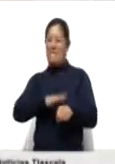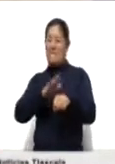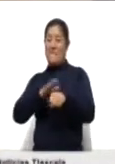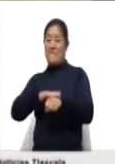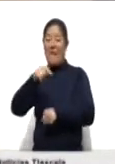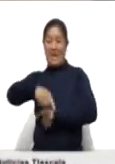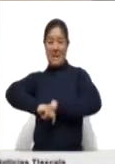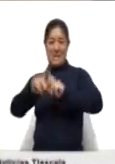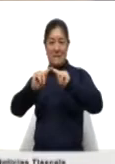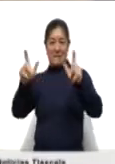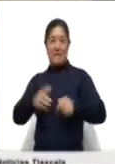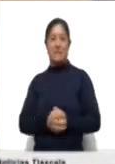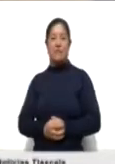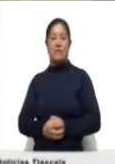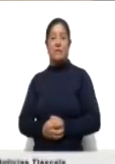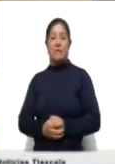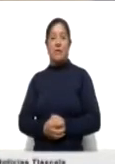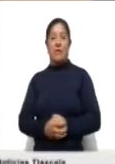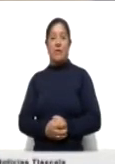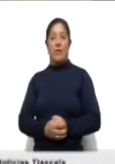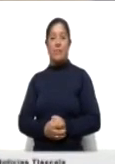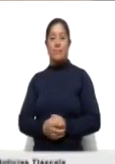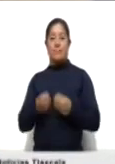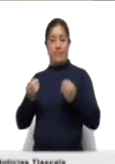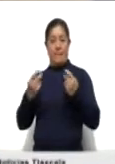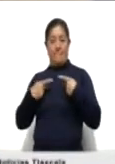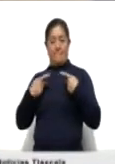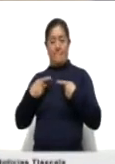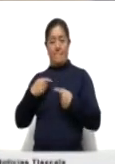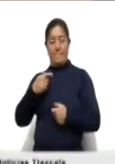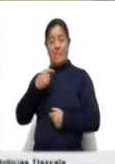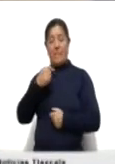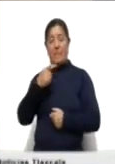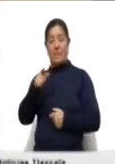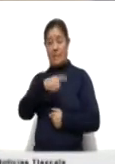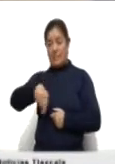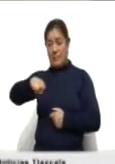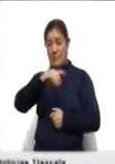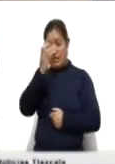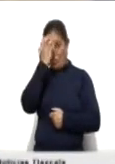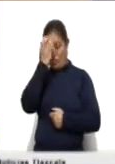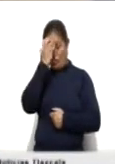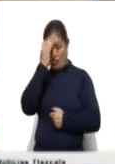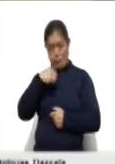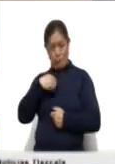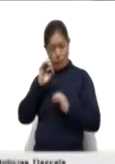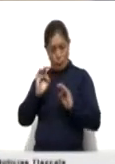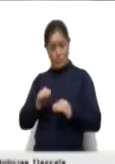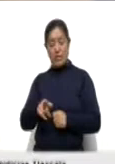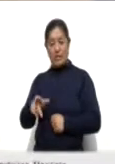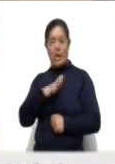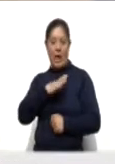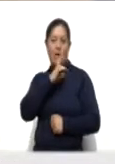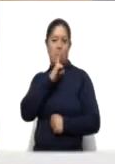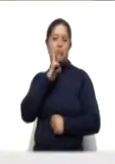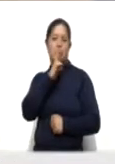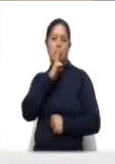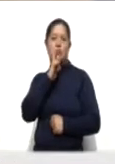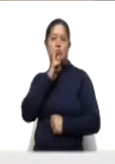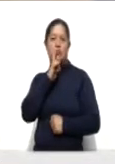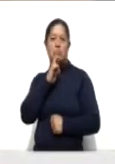entidad. Muchas de las personalidades que conozco del estado, que se dedican a las noticias, que se